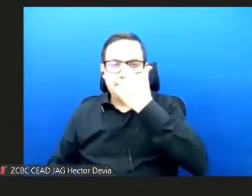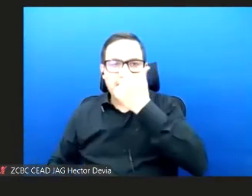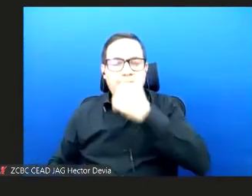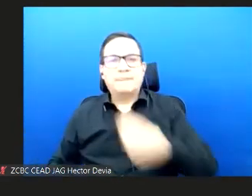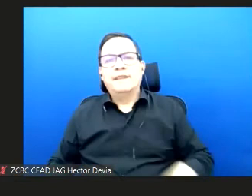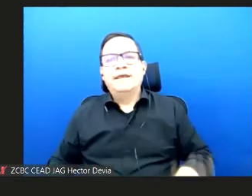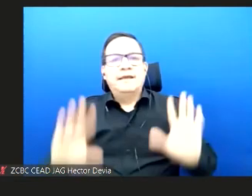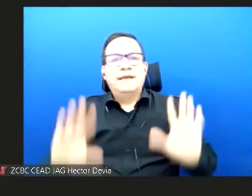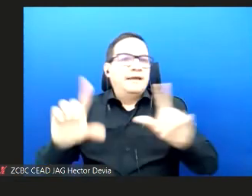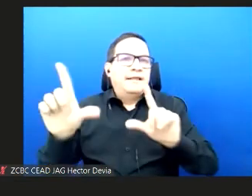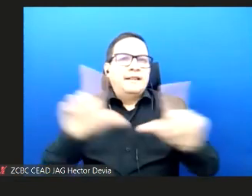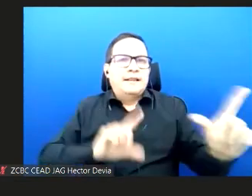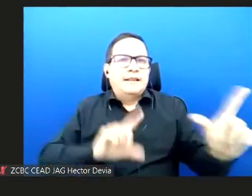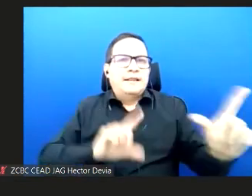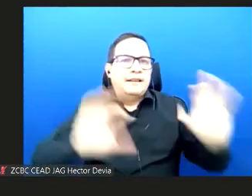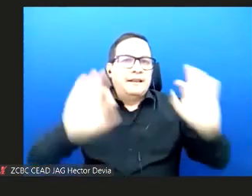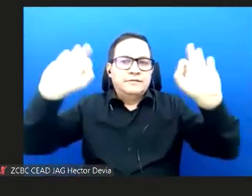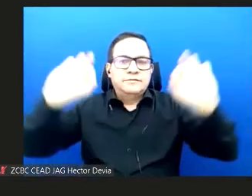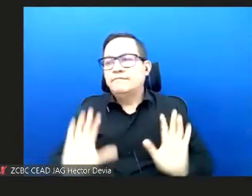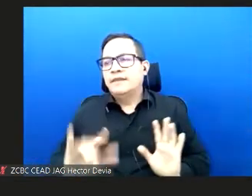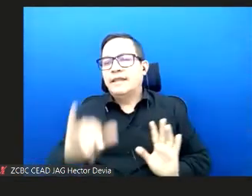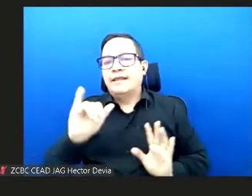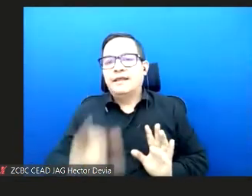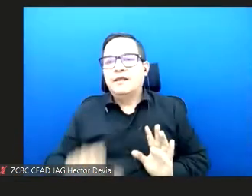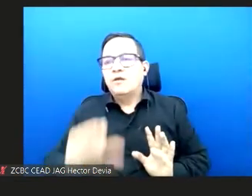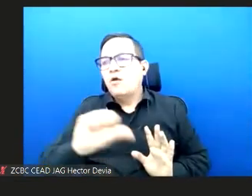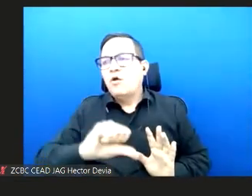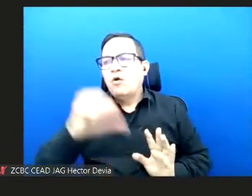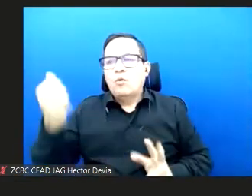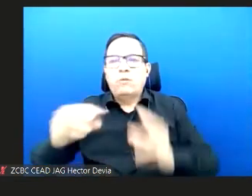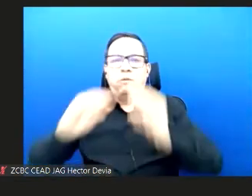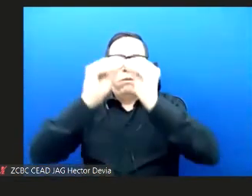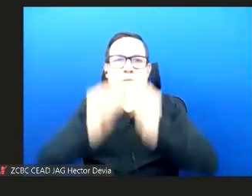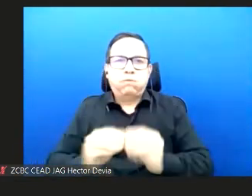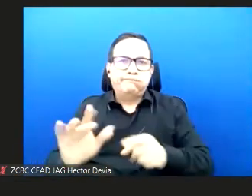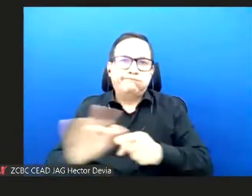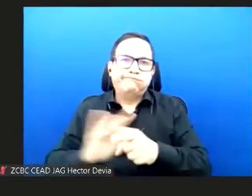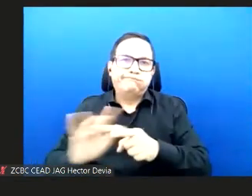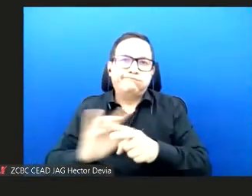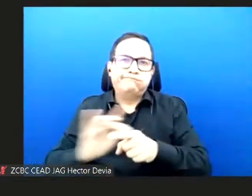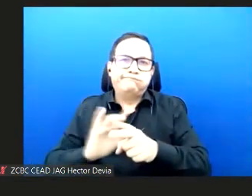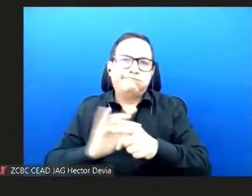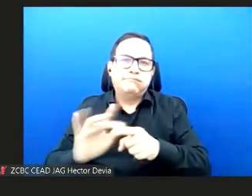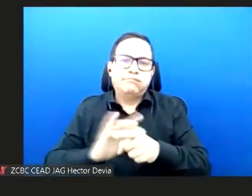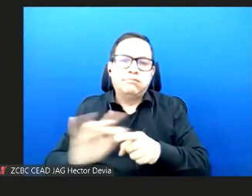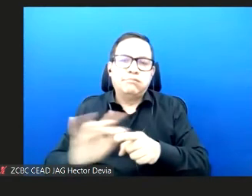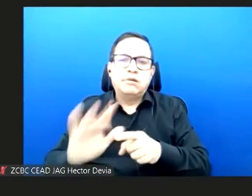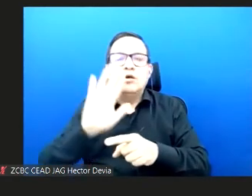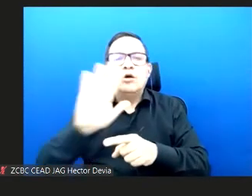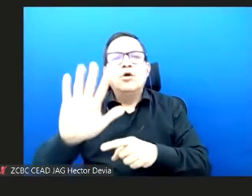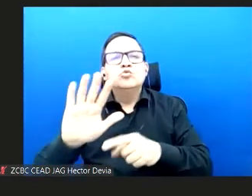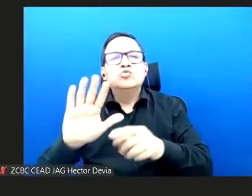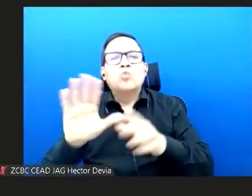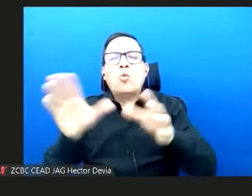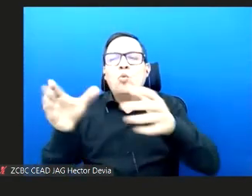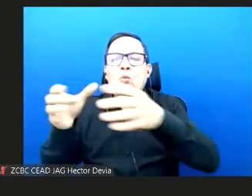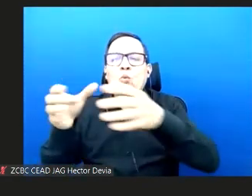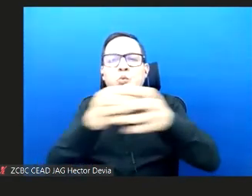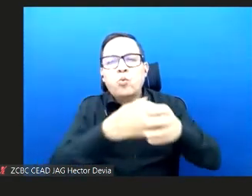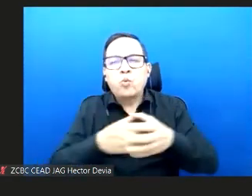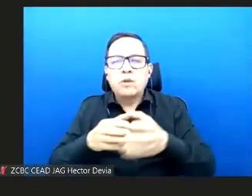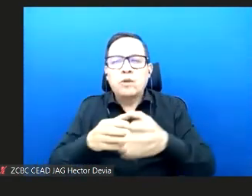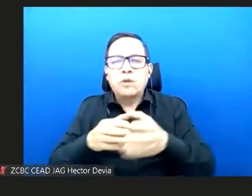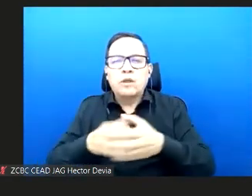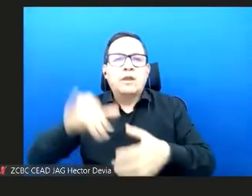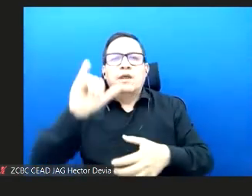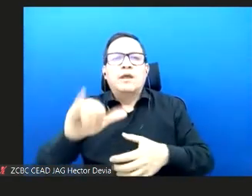Listo. Esta es otra manera de aplicar teoría de conjuntos. ¿Listo? En este caso, ¿qué